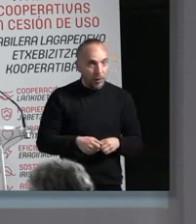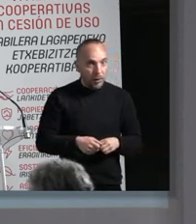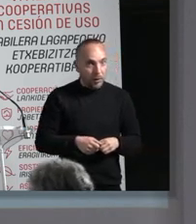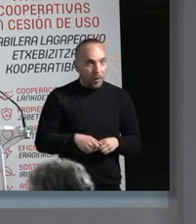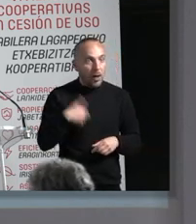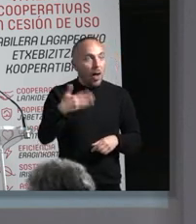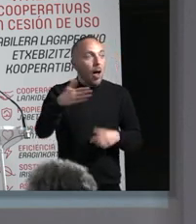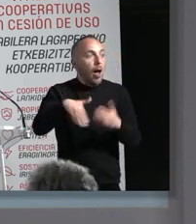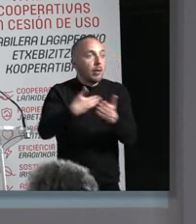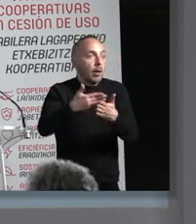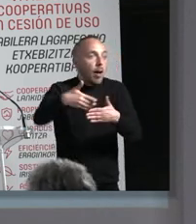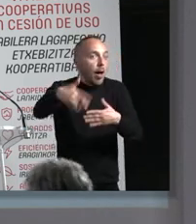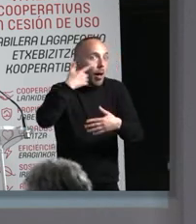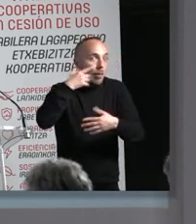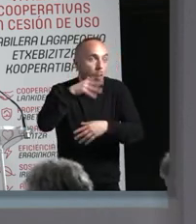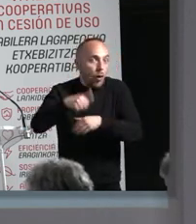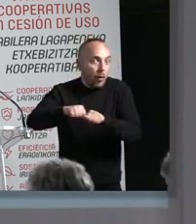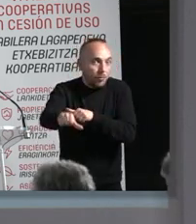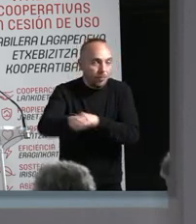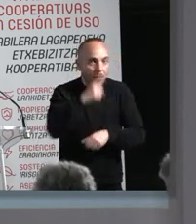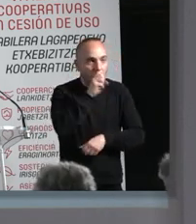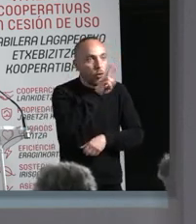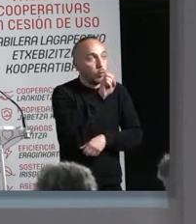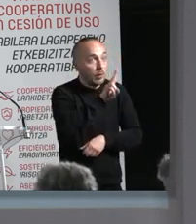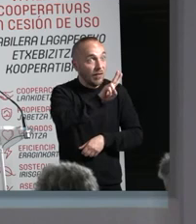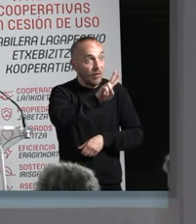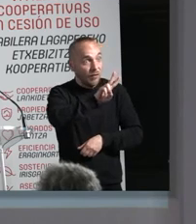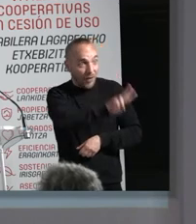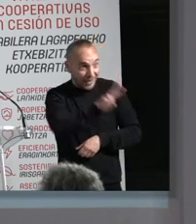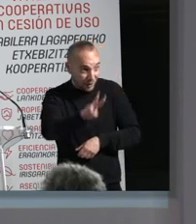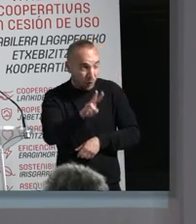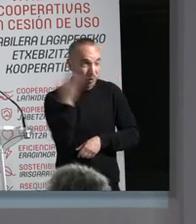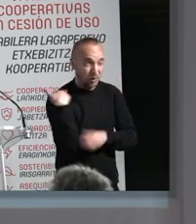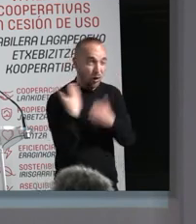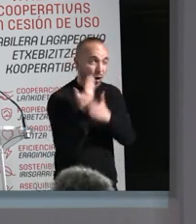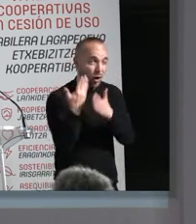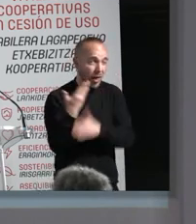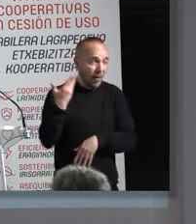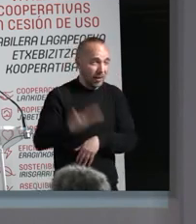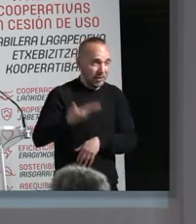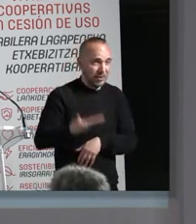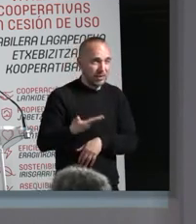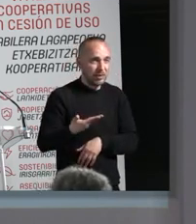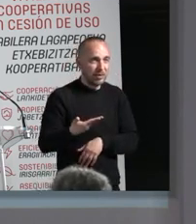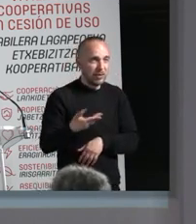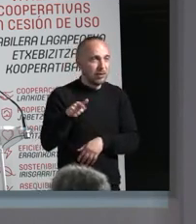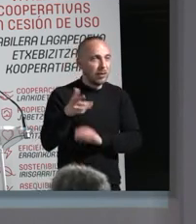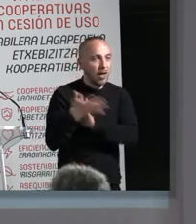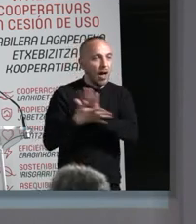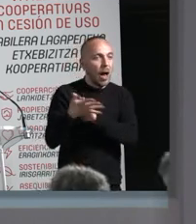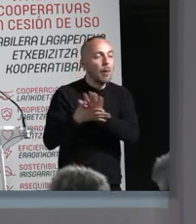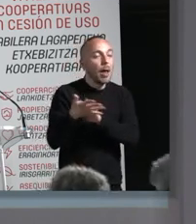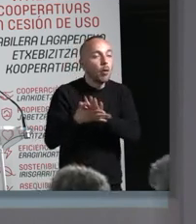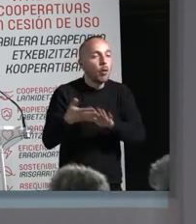que cambió la legislatura ahora. En el 2022 hubo unas jornadas importantes justo hace 2 años en las que se habló de los alojamientos